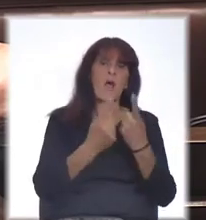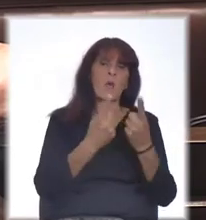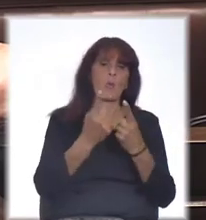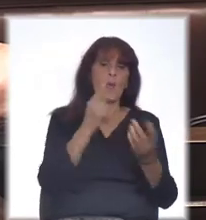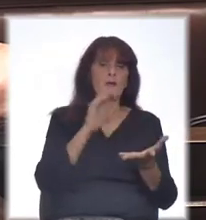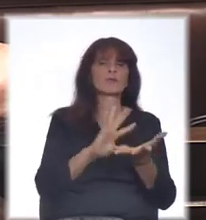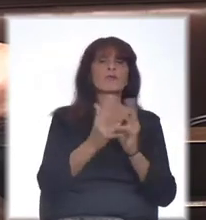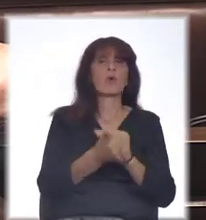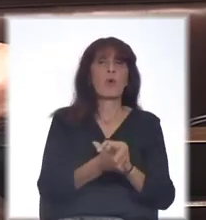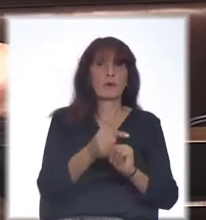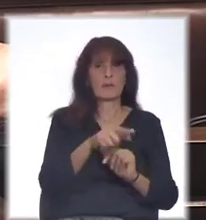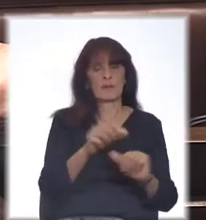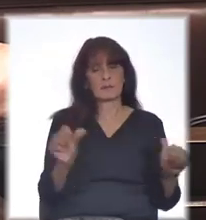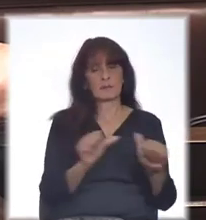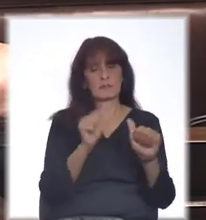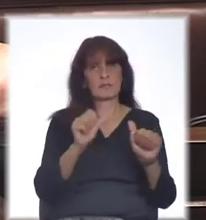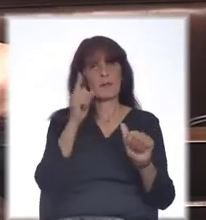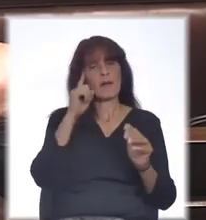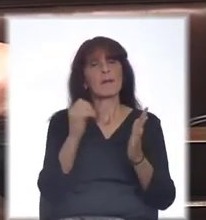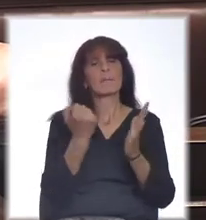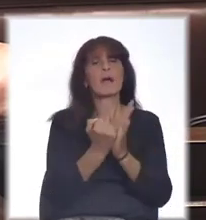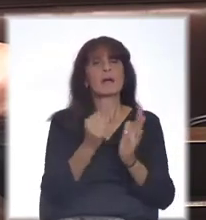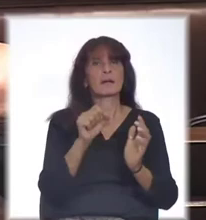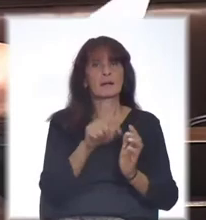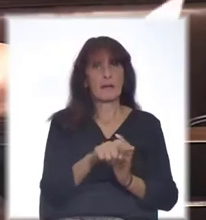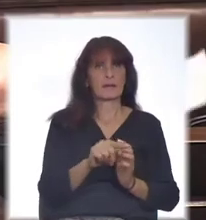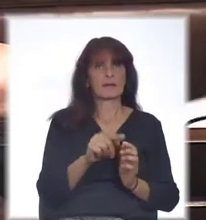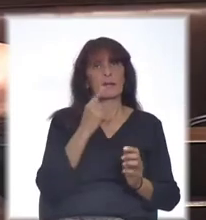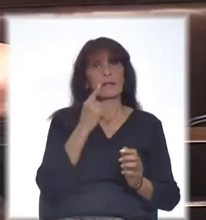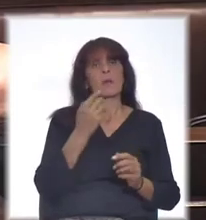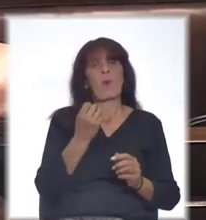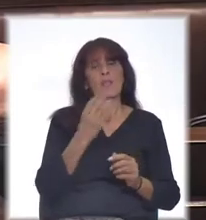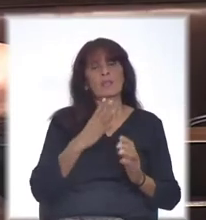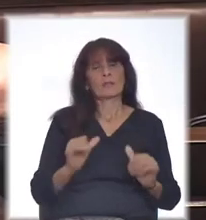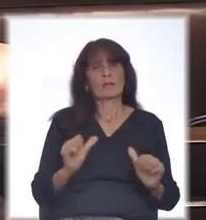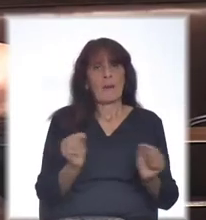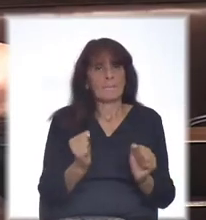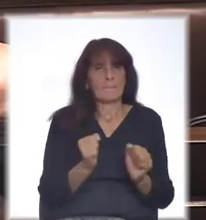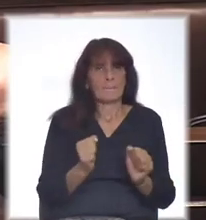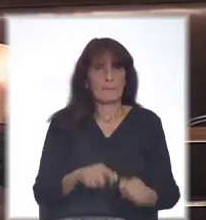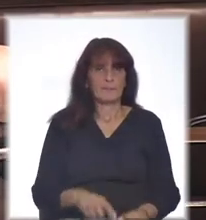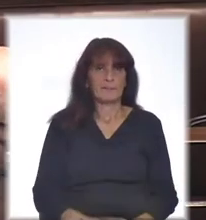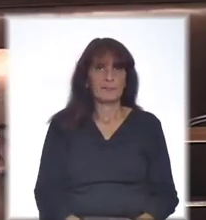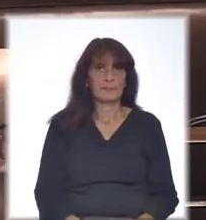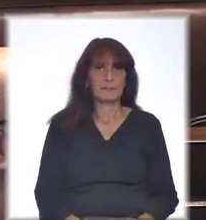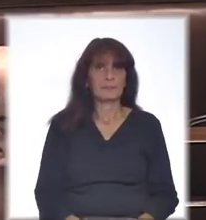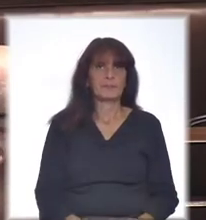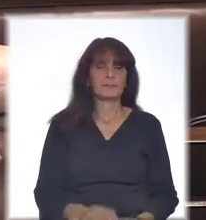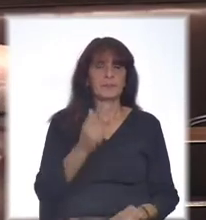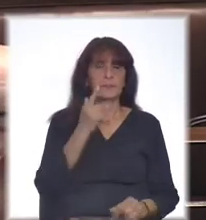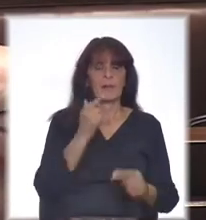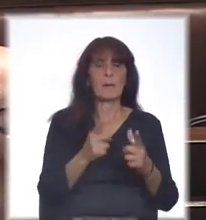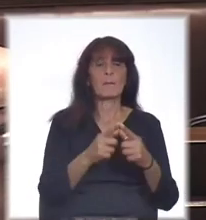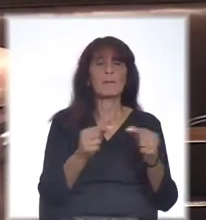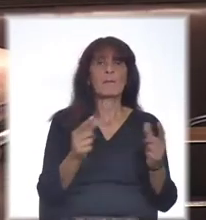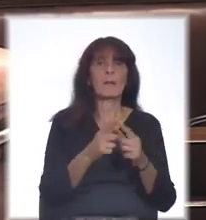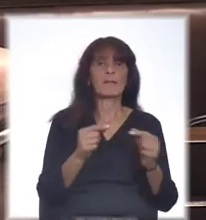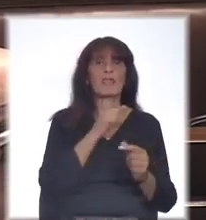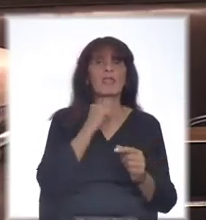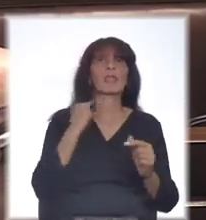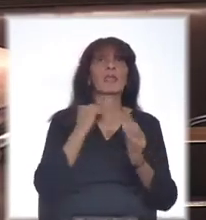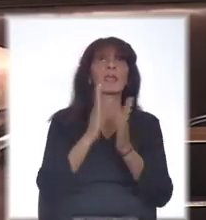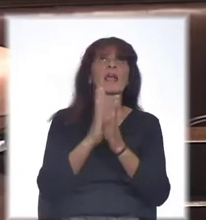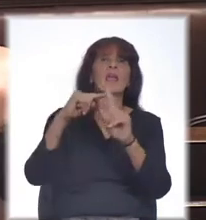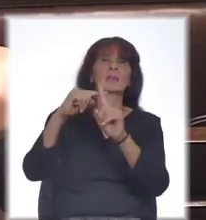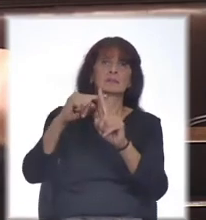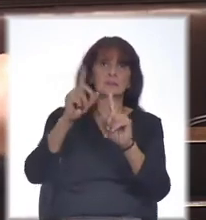se utilizaban para marcar la postura en medio del terror. El papel de las parroquias y las iglesias de barrio